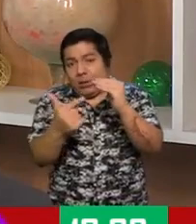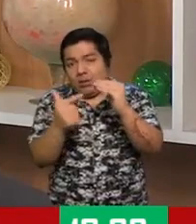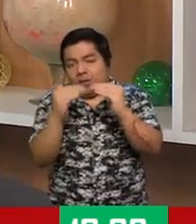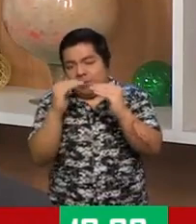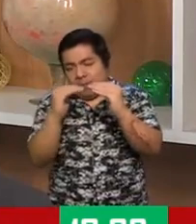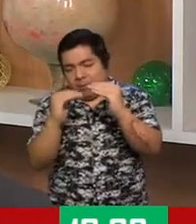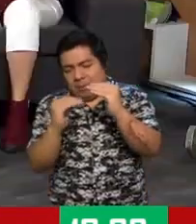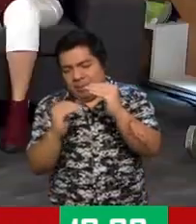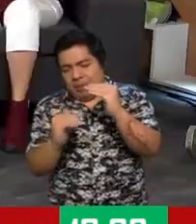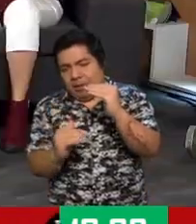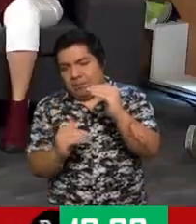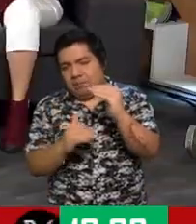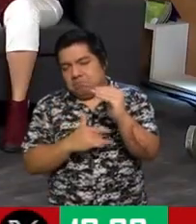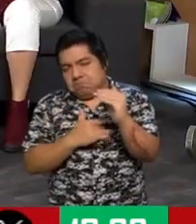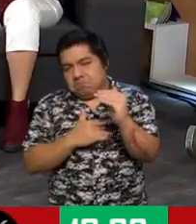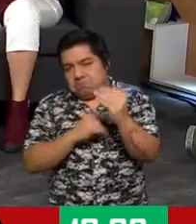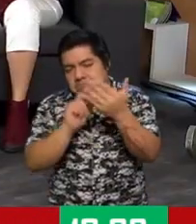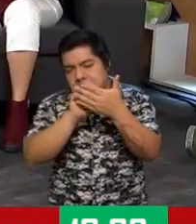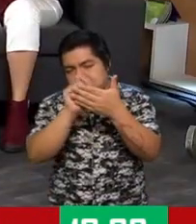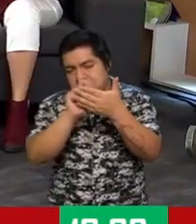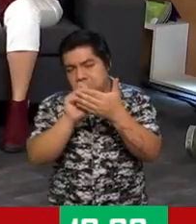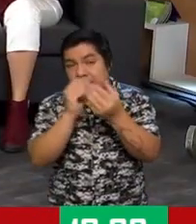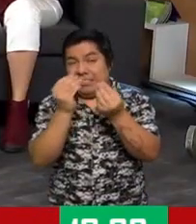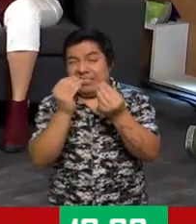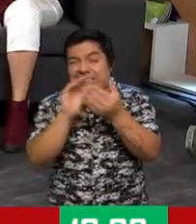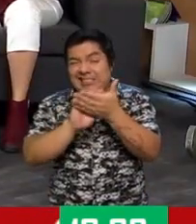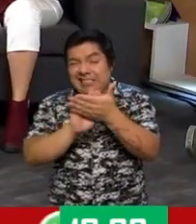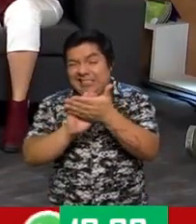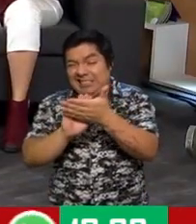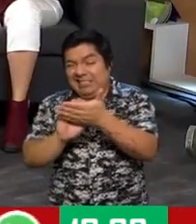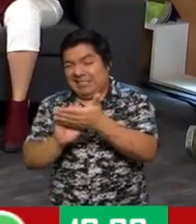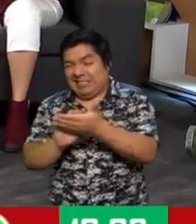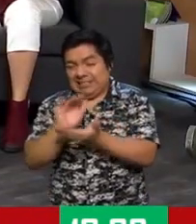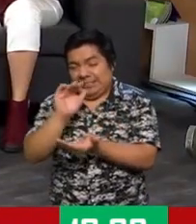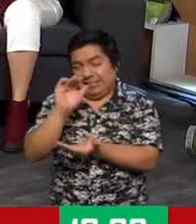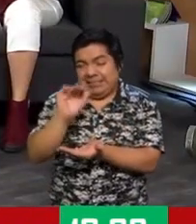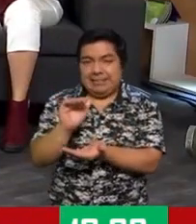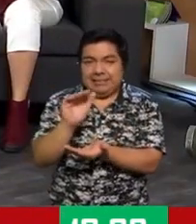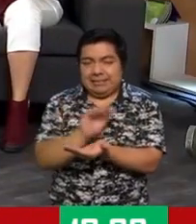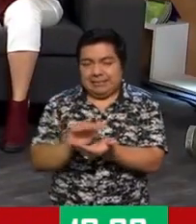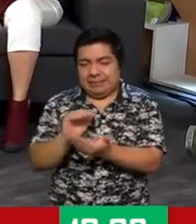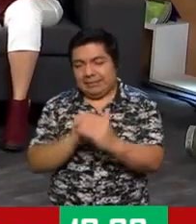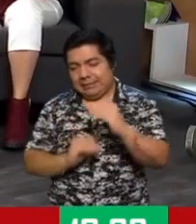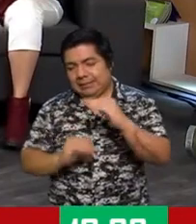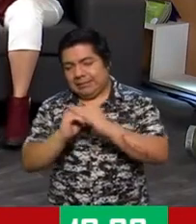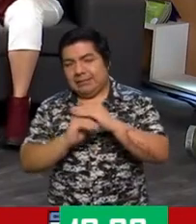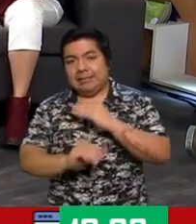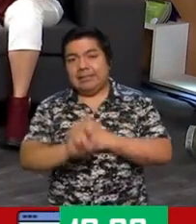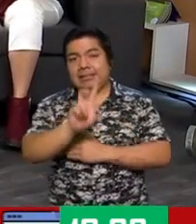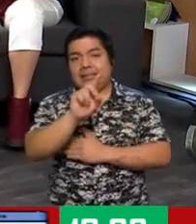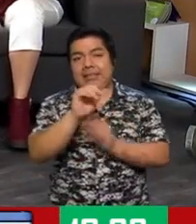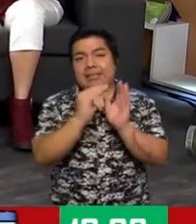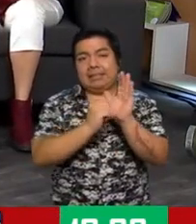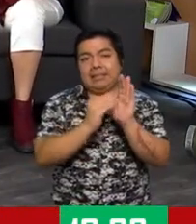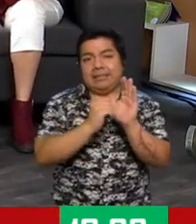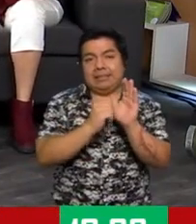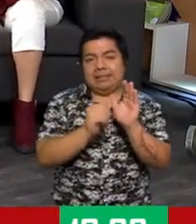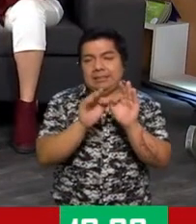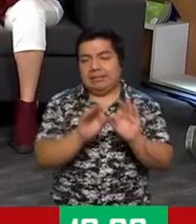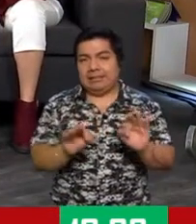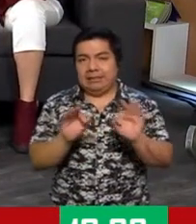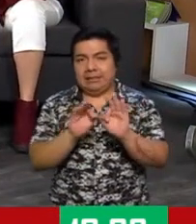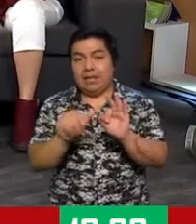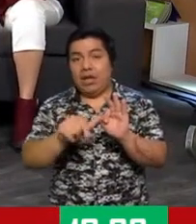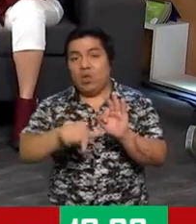de... Bueno, yo le tuve que borrar un montón de espacios para que quedara en el límite de 30 páginas del premio Iberoamericano.